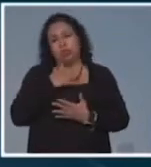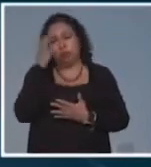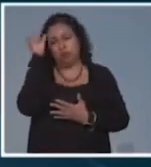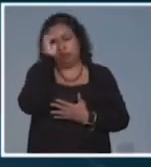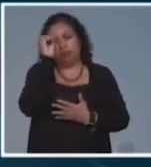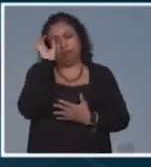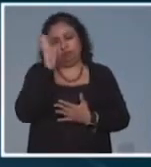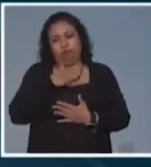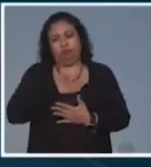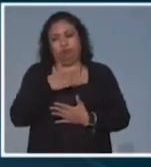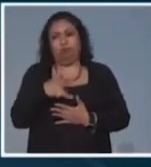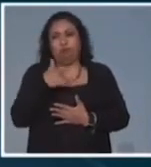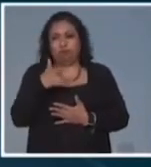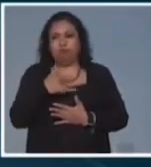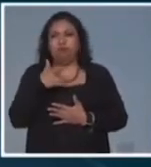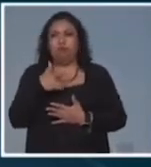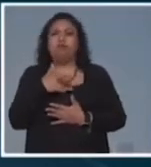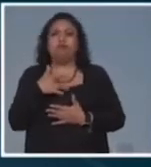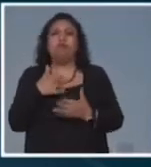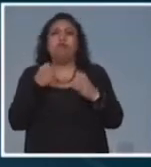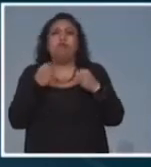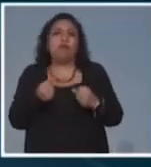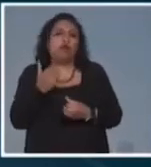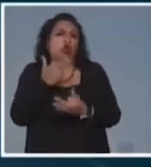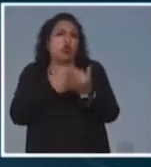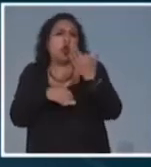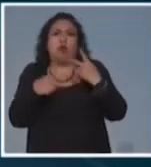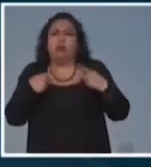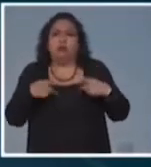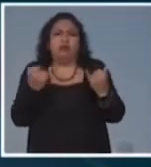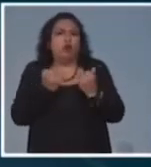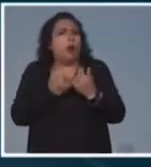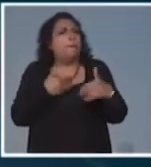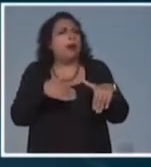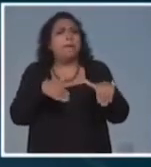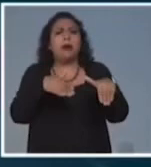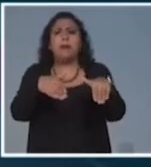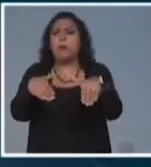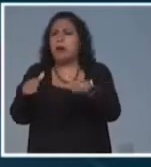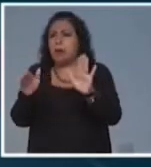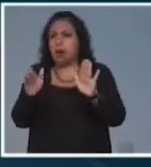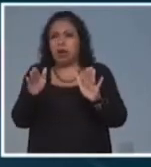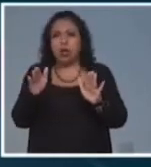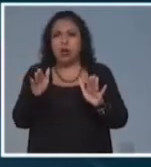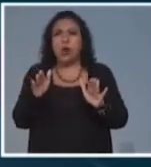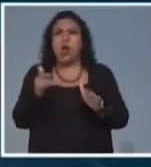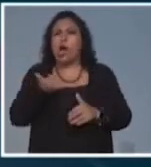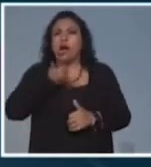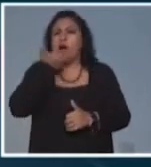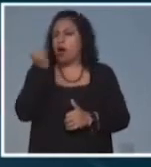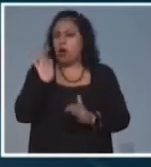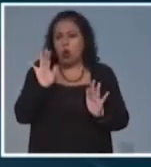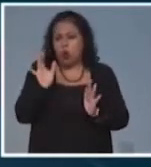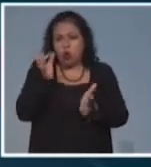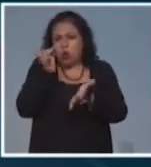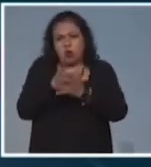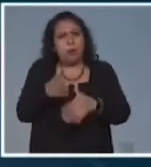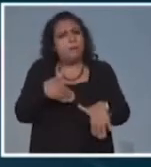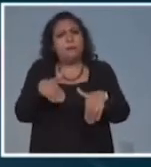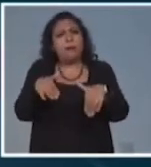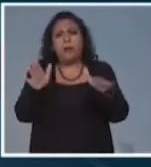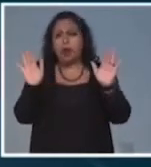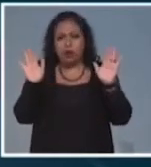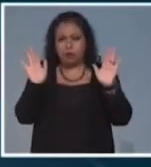tengo la convicción de que todos somos caminantes. Y no errantes, sino caminantes simplemente,